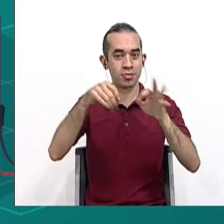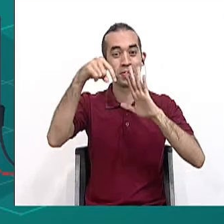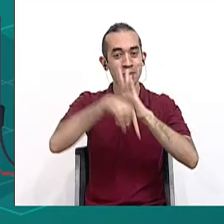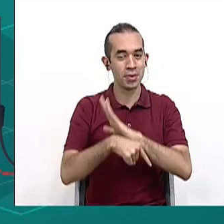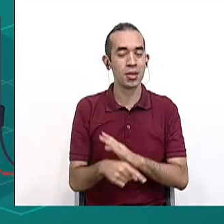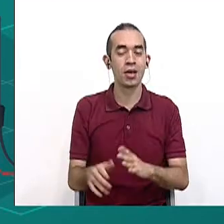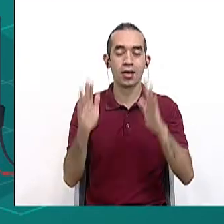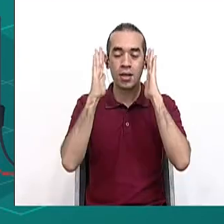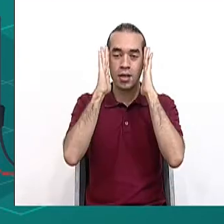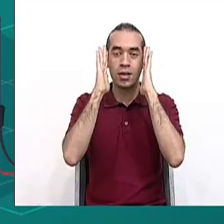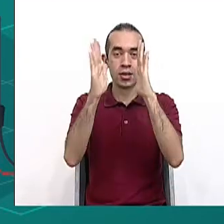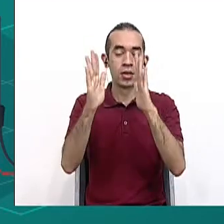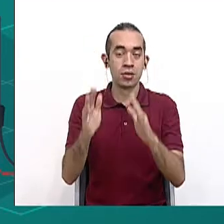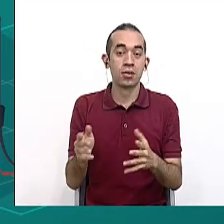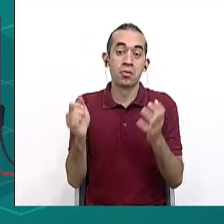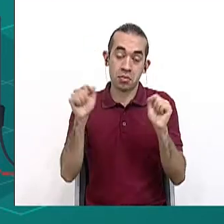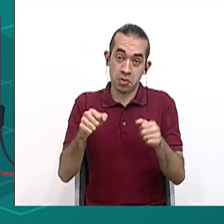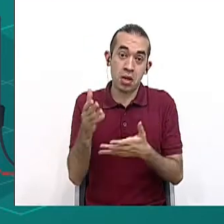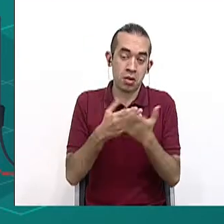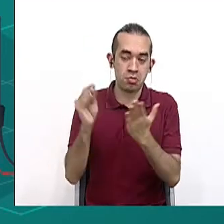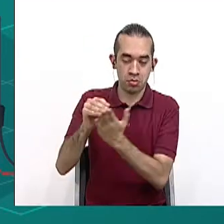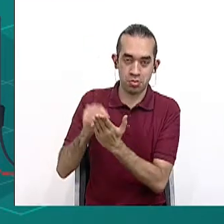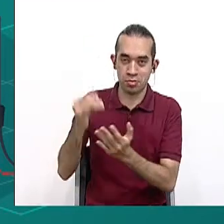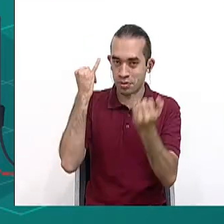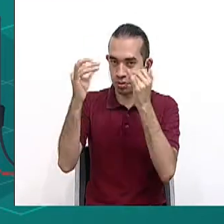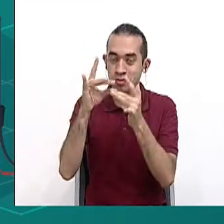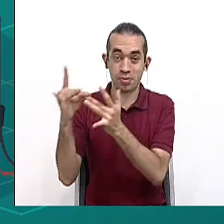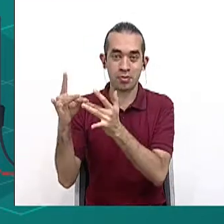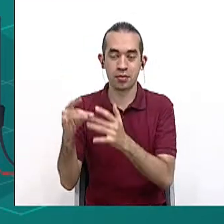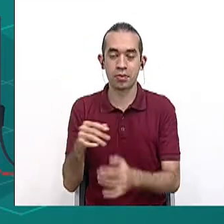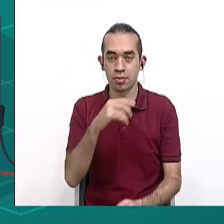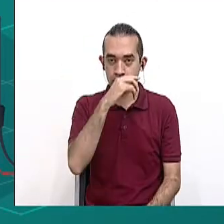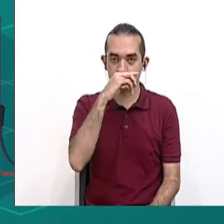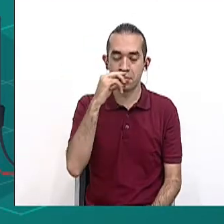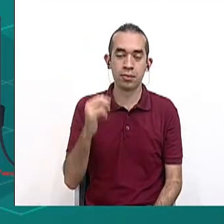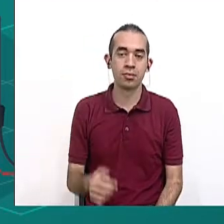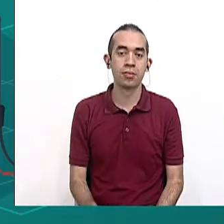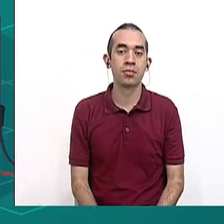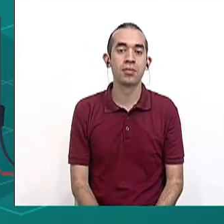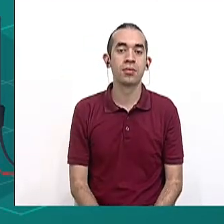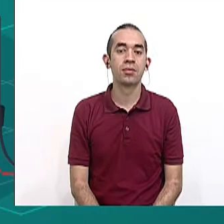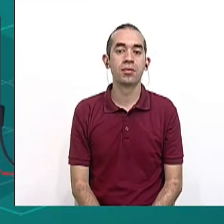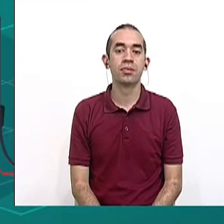que presten mucha atención y si pueden tomen nota de esas ideas principales.